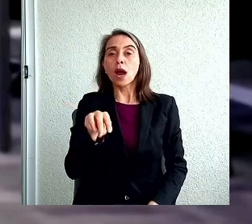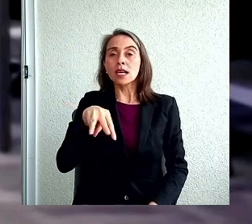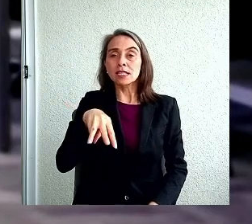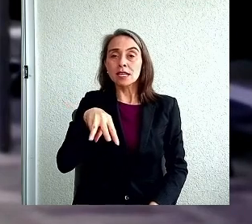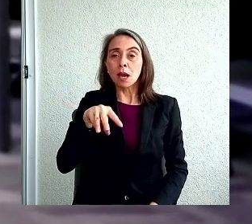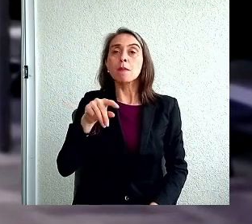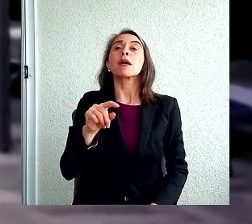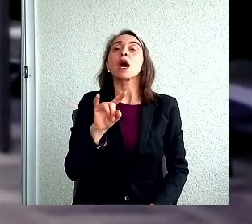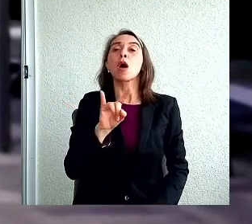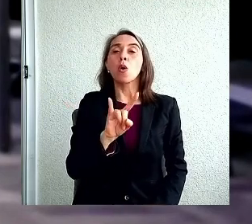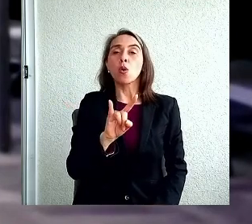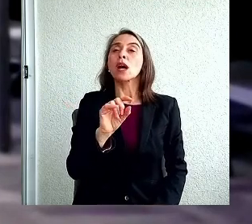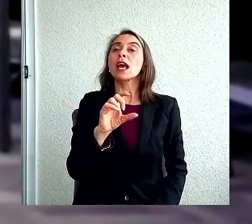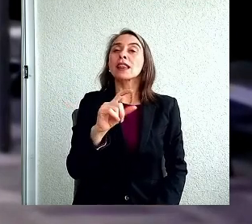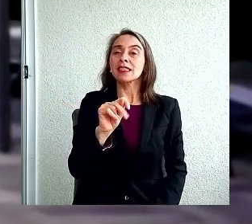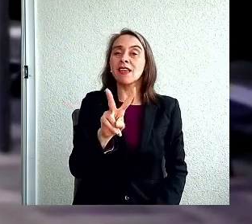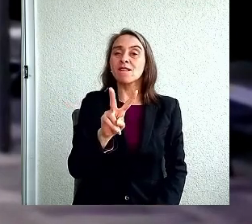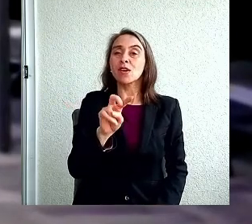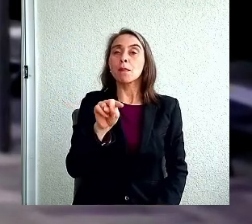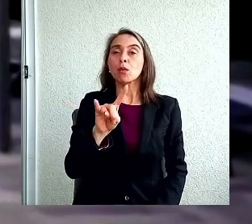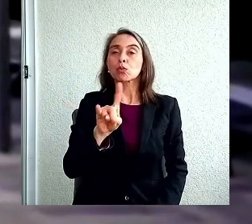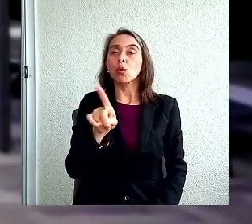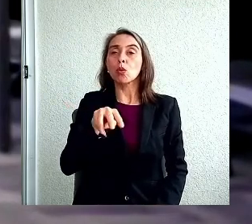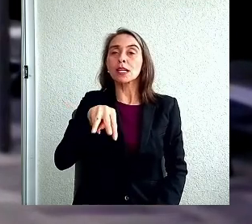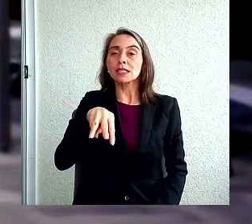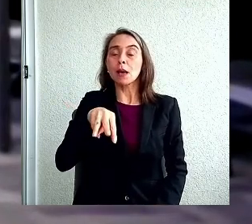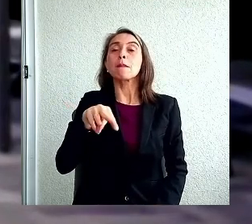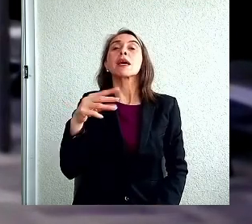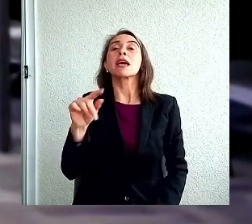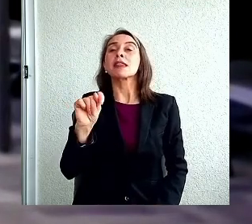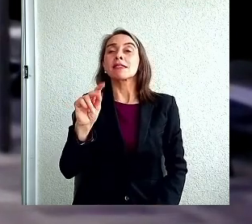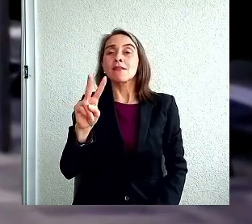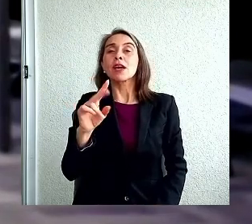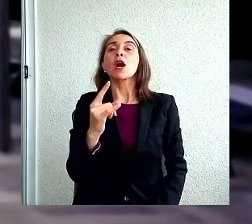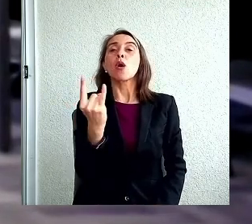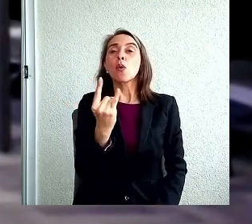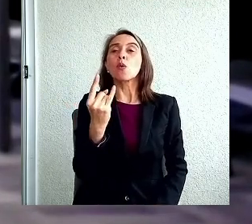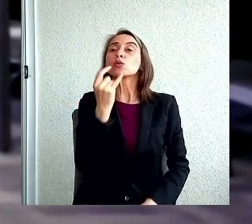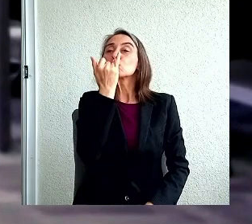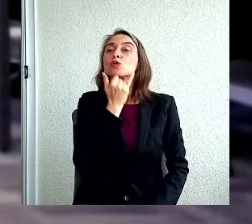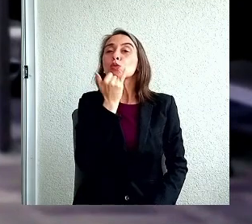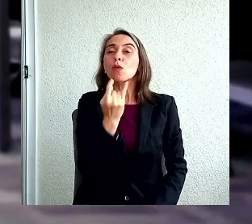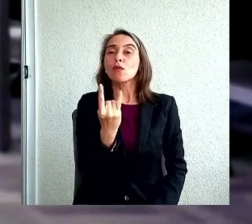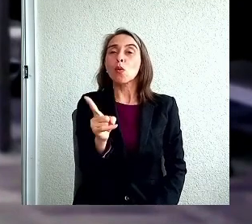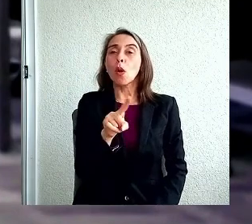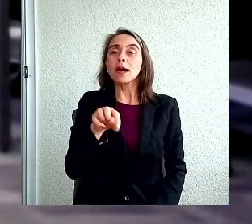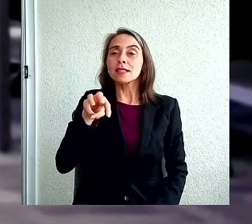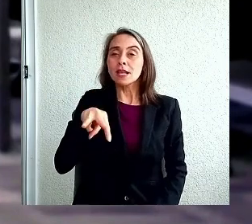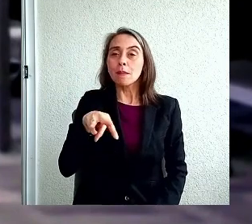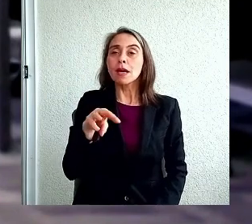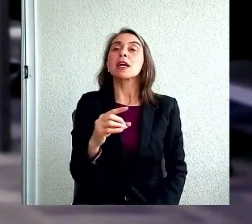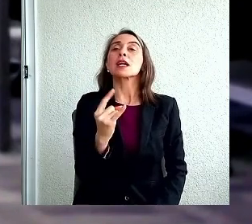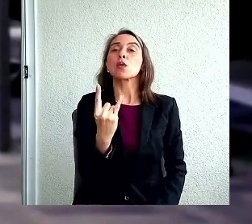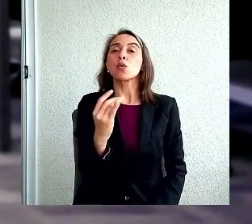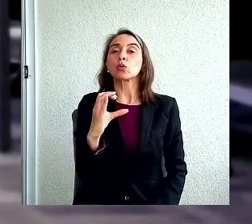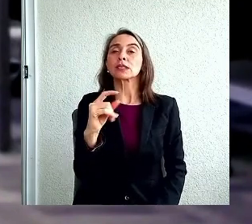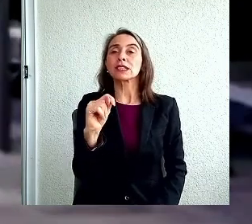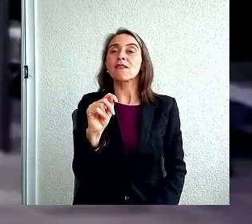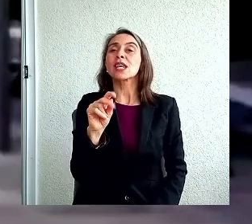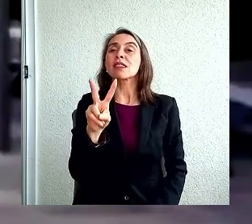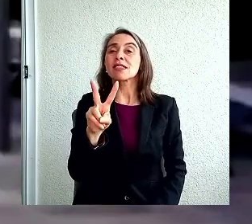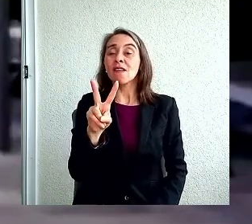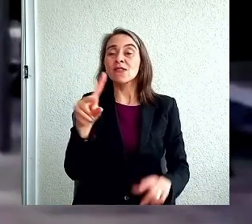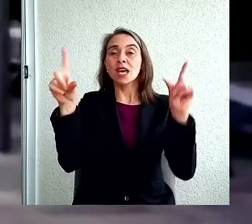tv.usm.cl, el canal de YouTube USM y por el canal de difusión nacional UCB TV. Para dar inicio a